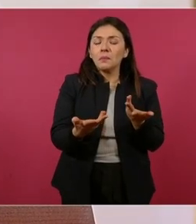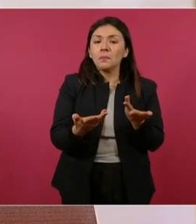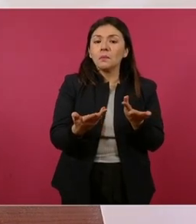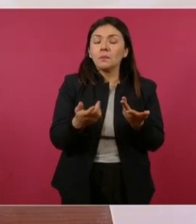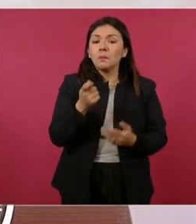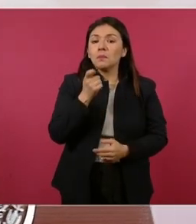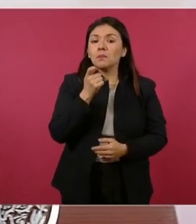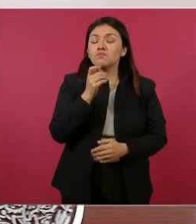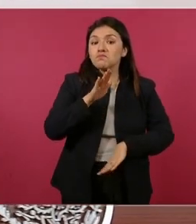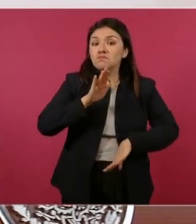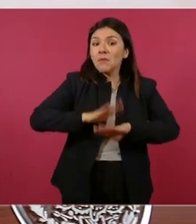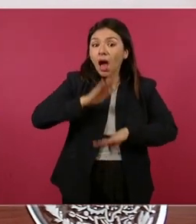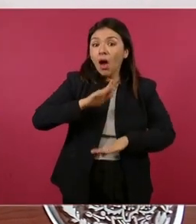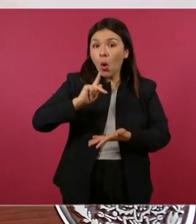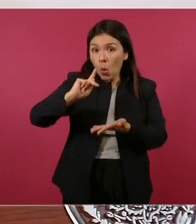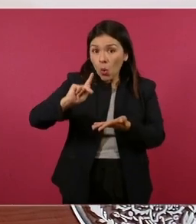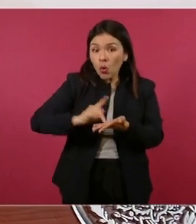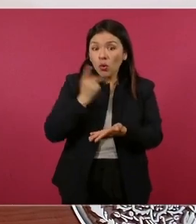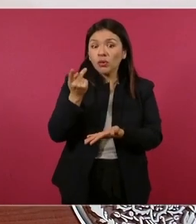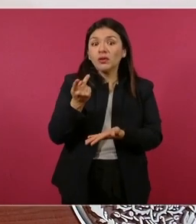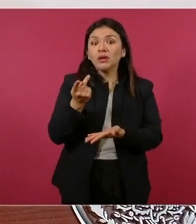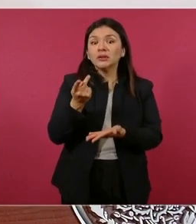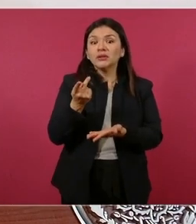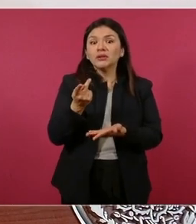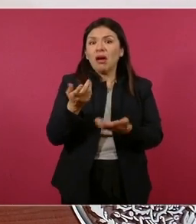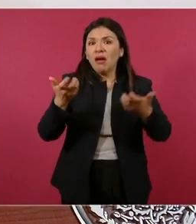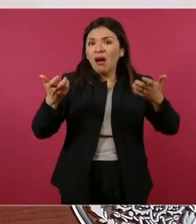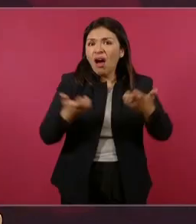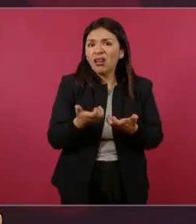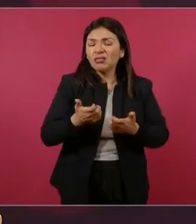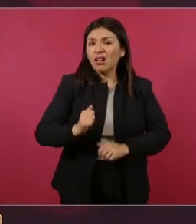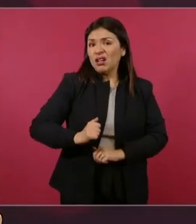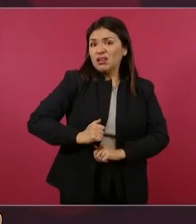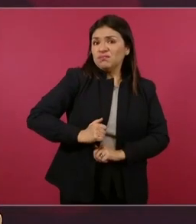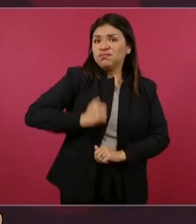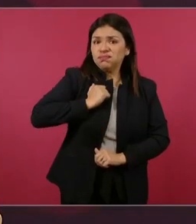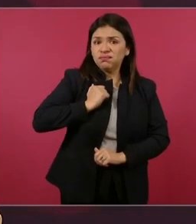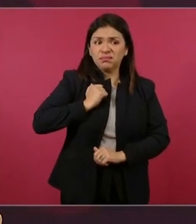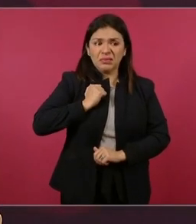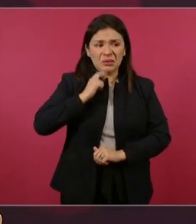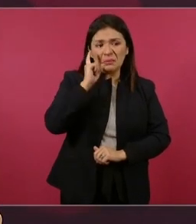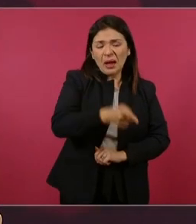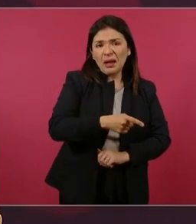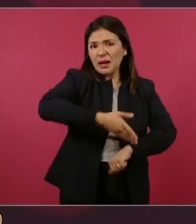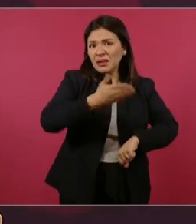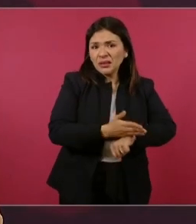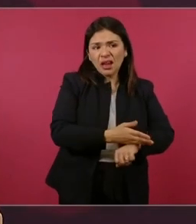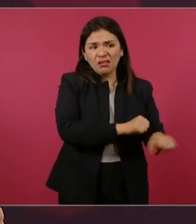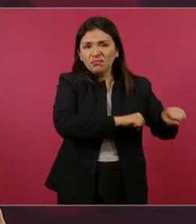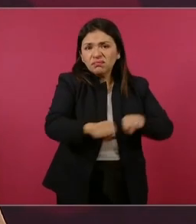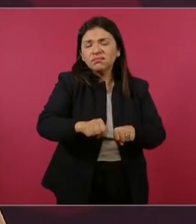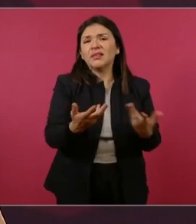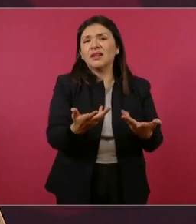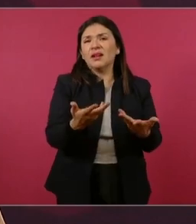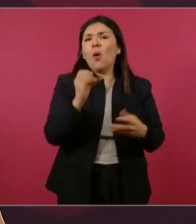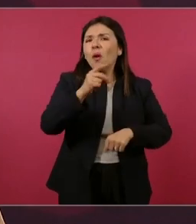que se cometan actos autoritarios y se